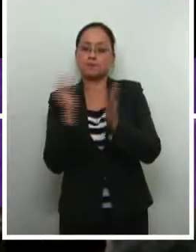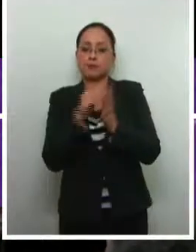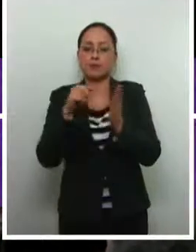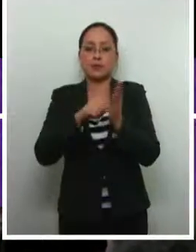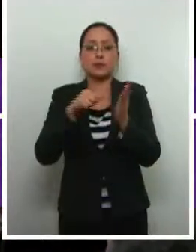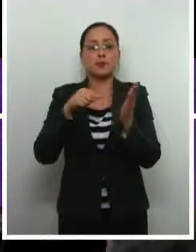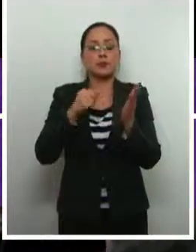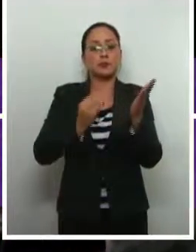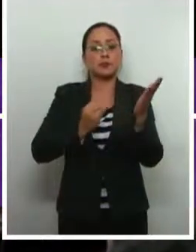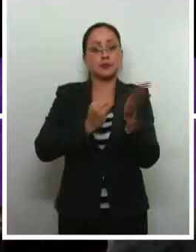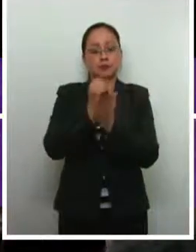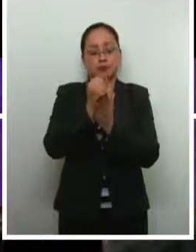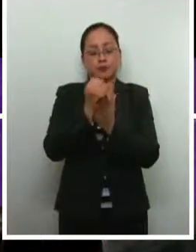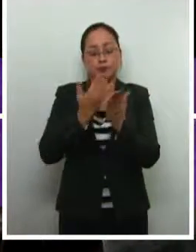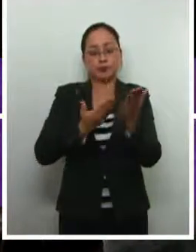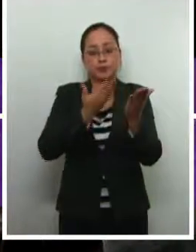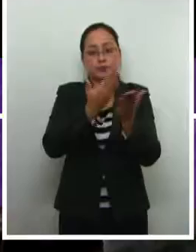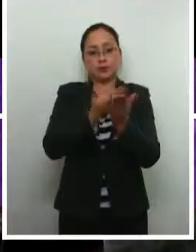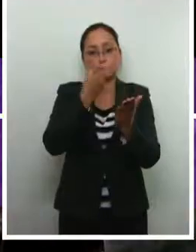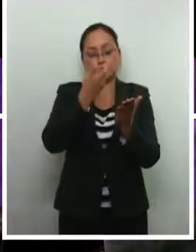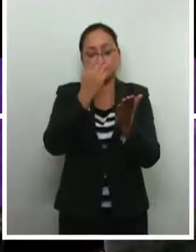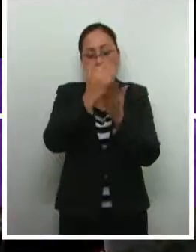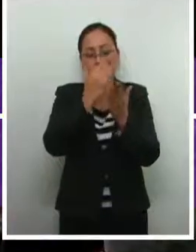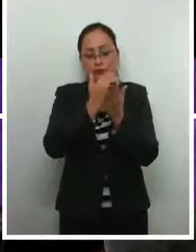proyecto estos